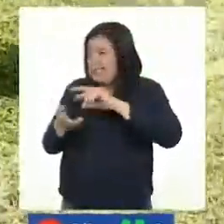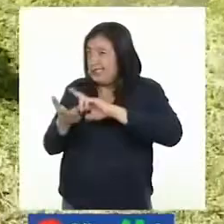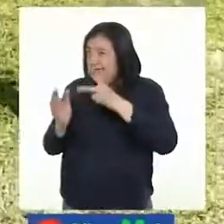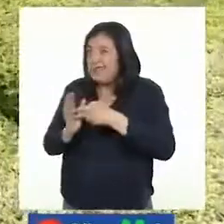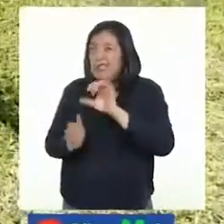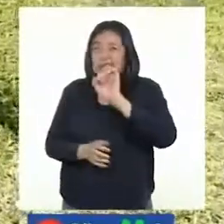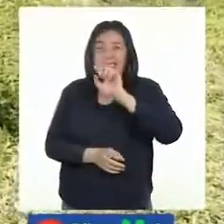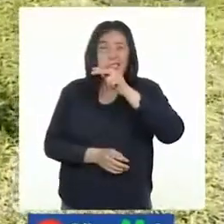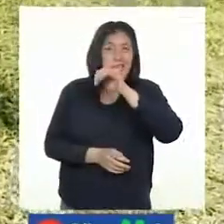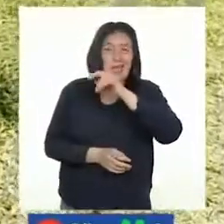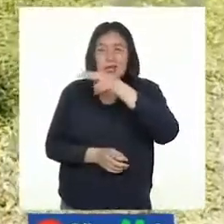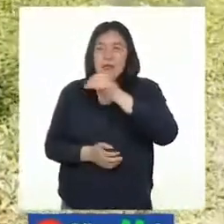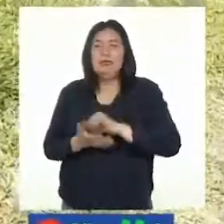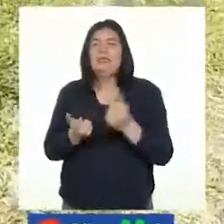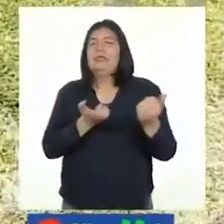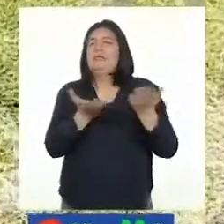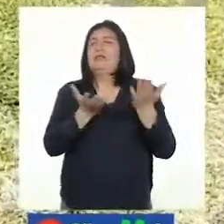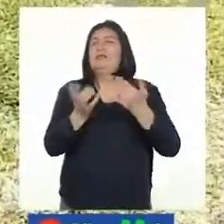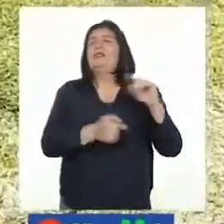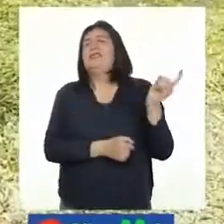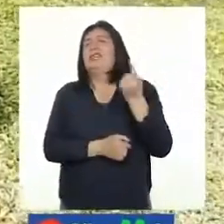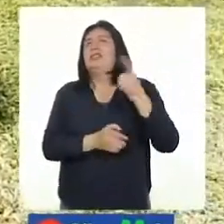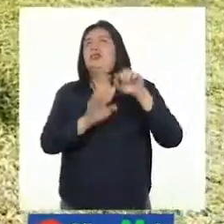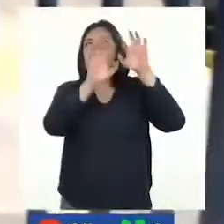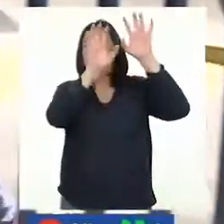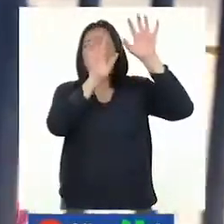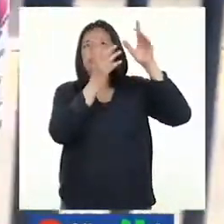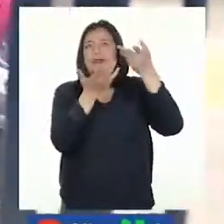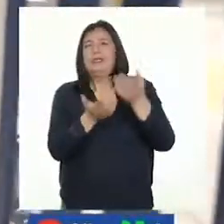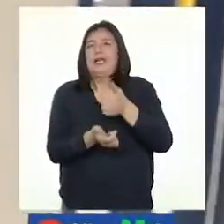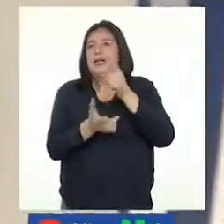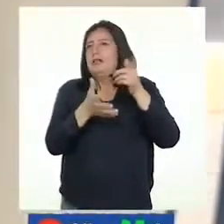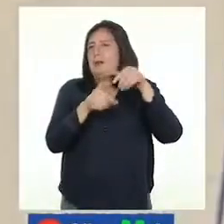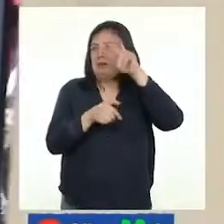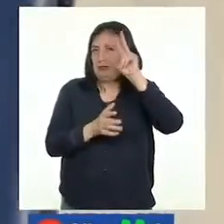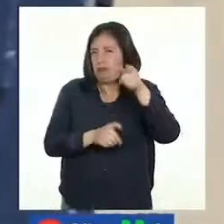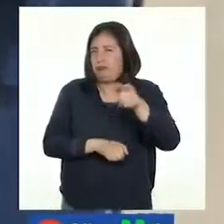Significa Servicio Nacional de Meteorología e Hidrología del Perú.